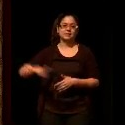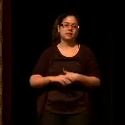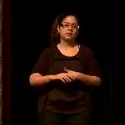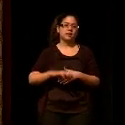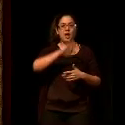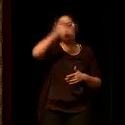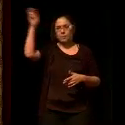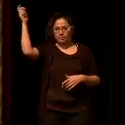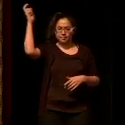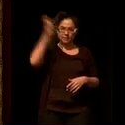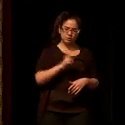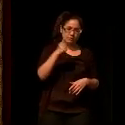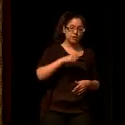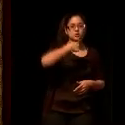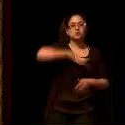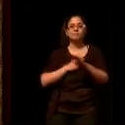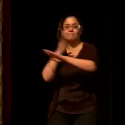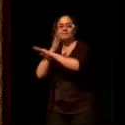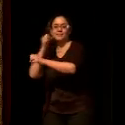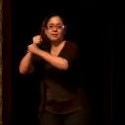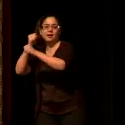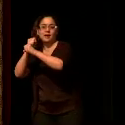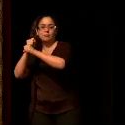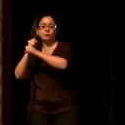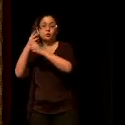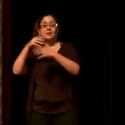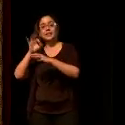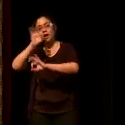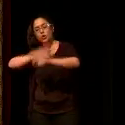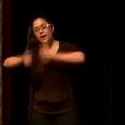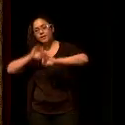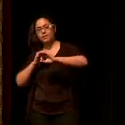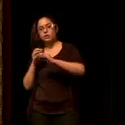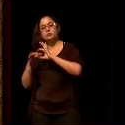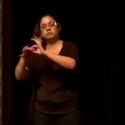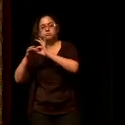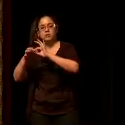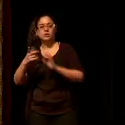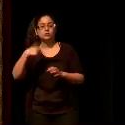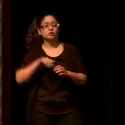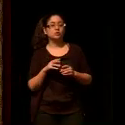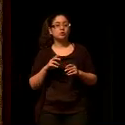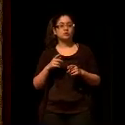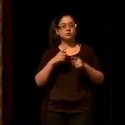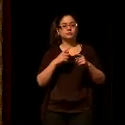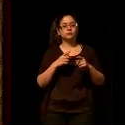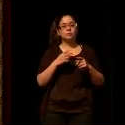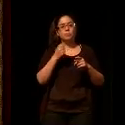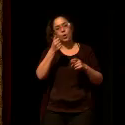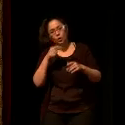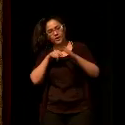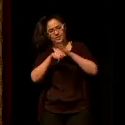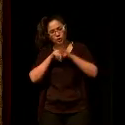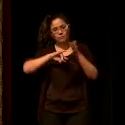europa me estuvimos trabajando con más de 90 organizaciones encontrando elementos comunes de gestión de